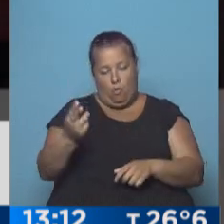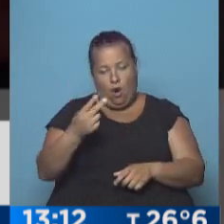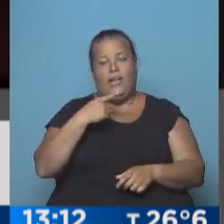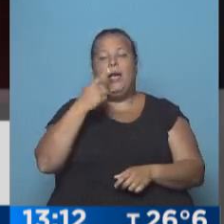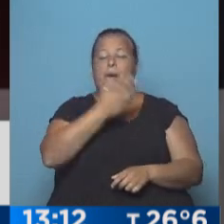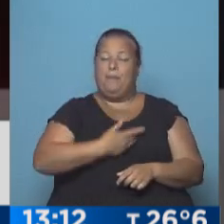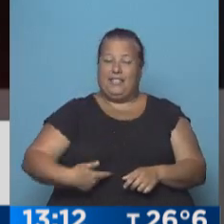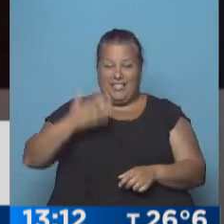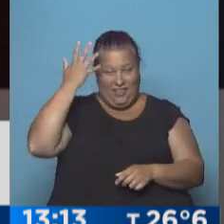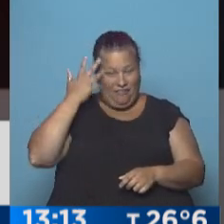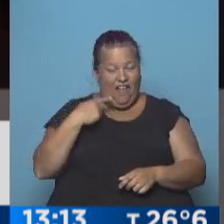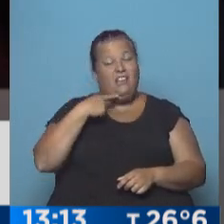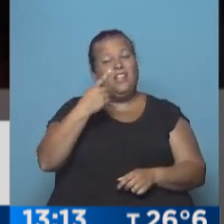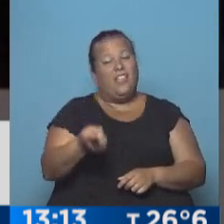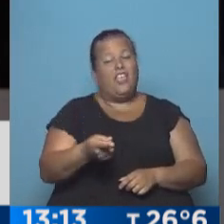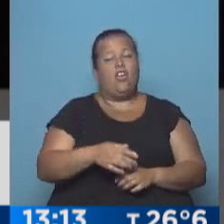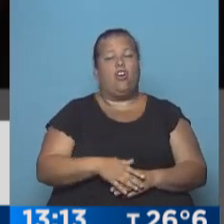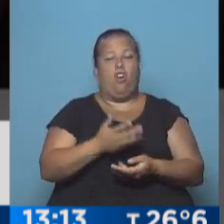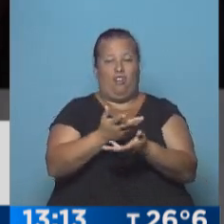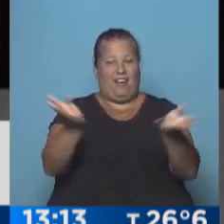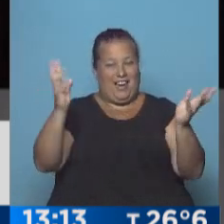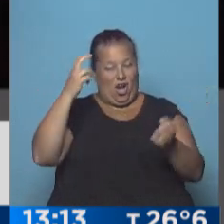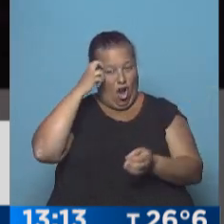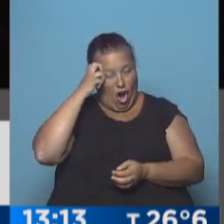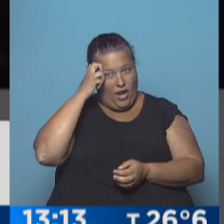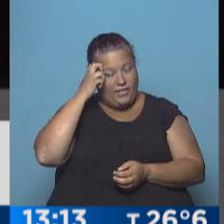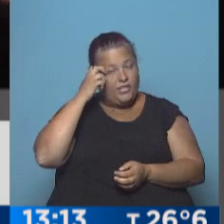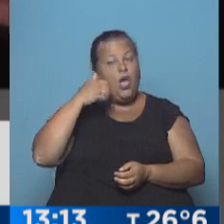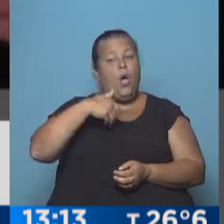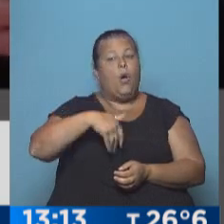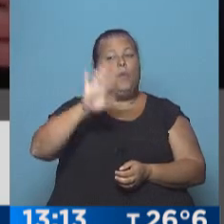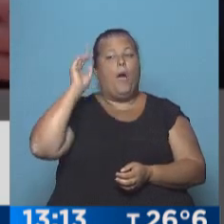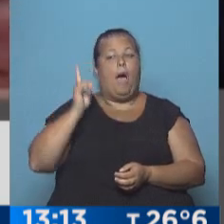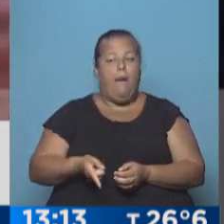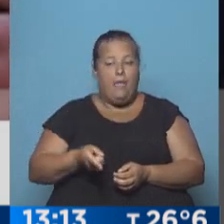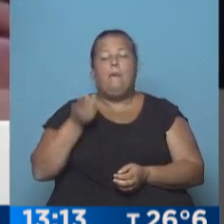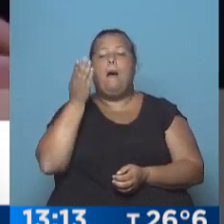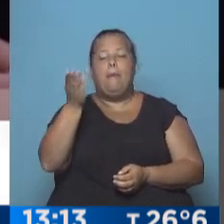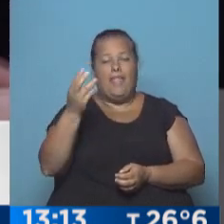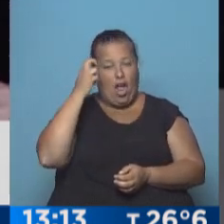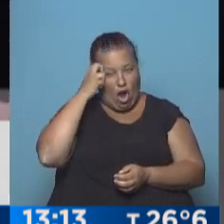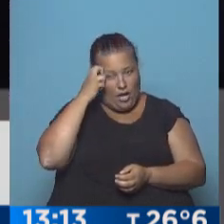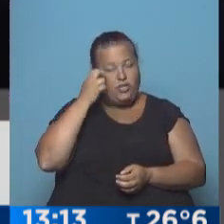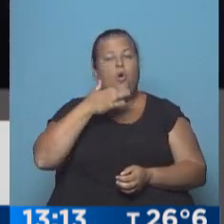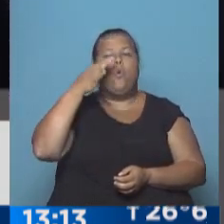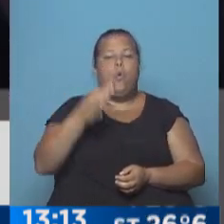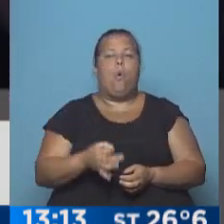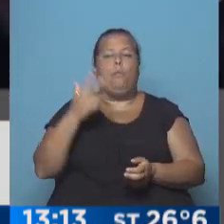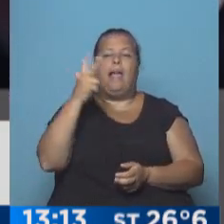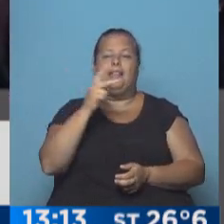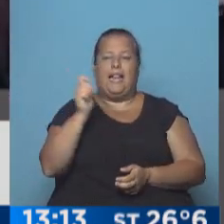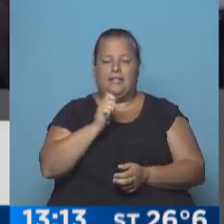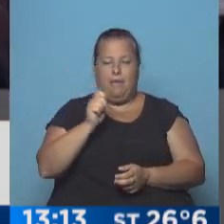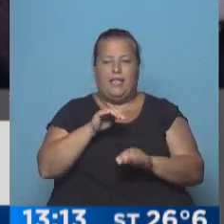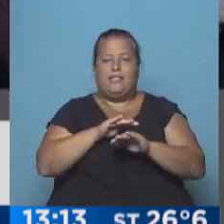el presidente François Hollande recién frente al Parlamento que va a ordenar o a pedirle al Parlamento que se cumpla con 3 meses